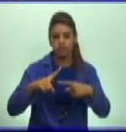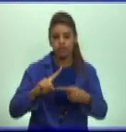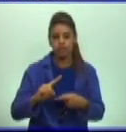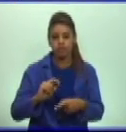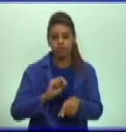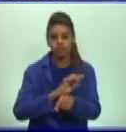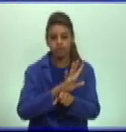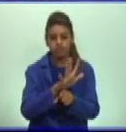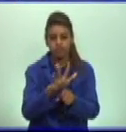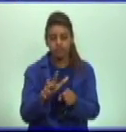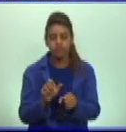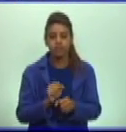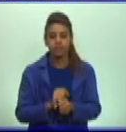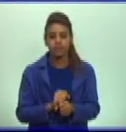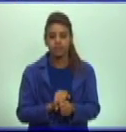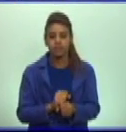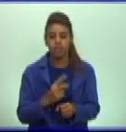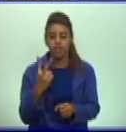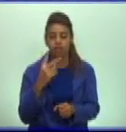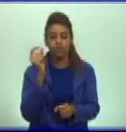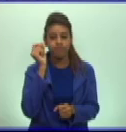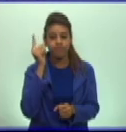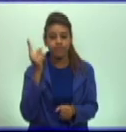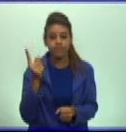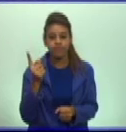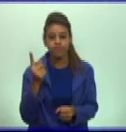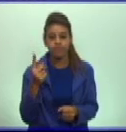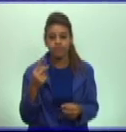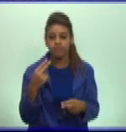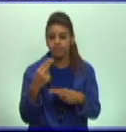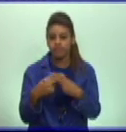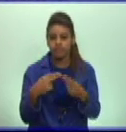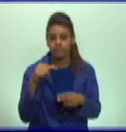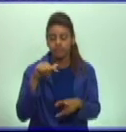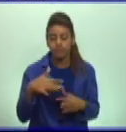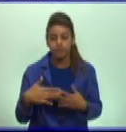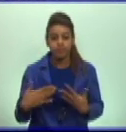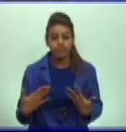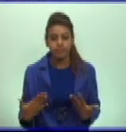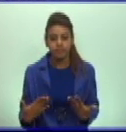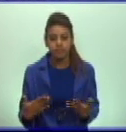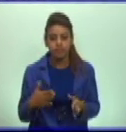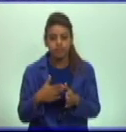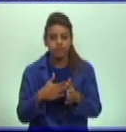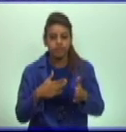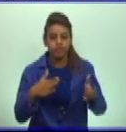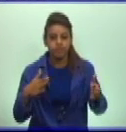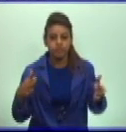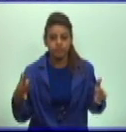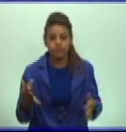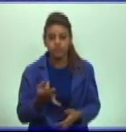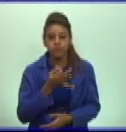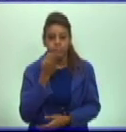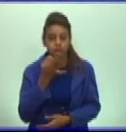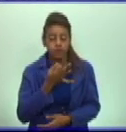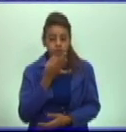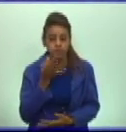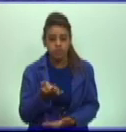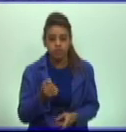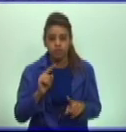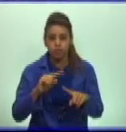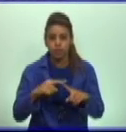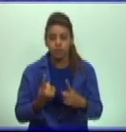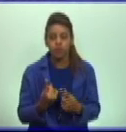coronavirus. Estas dos ideas serán también en este encuentro ampliamente argumentadas, porque